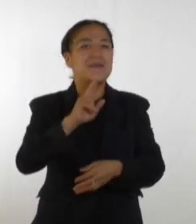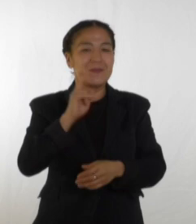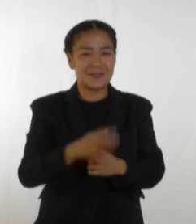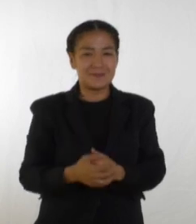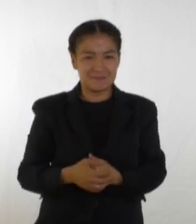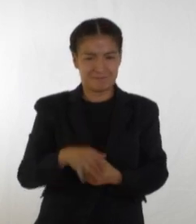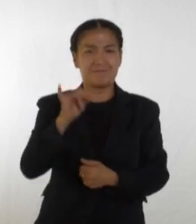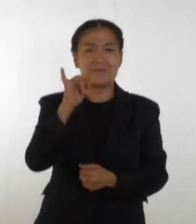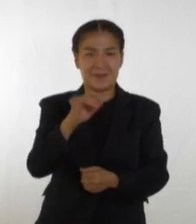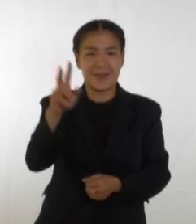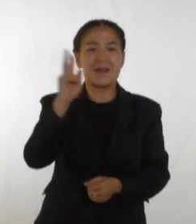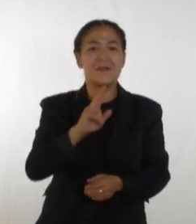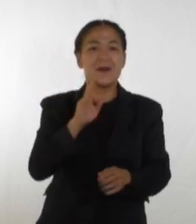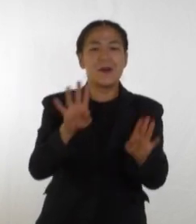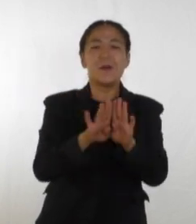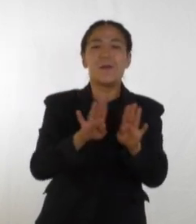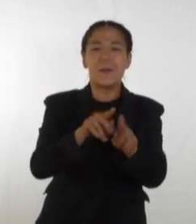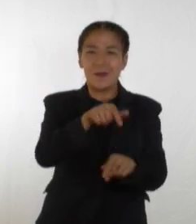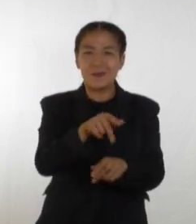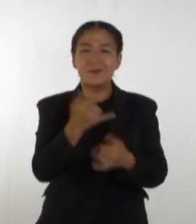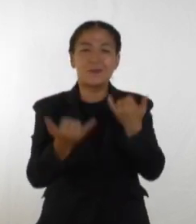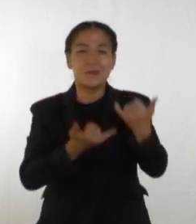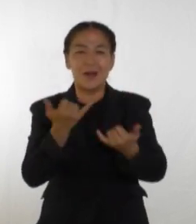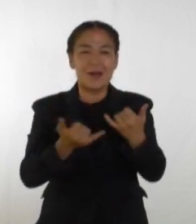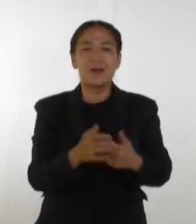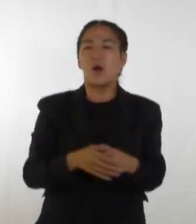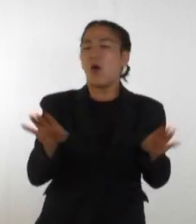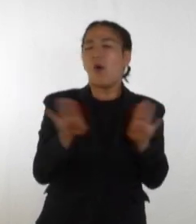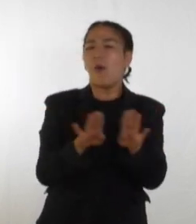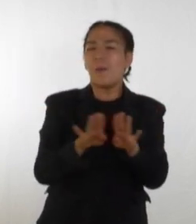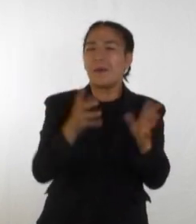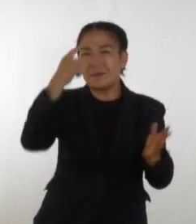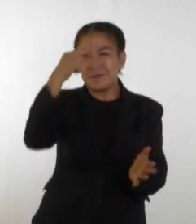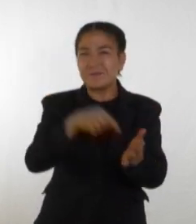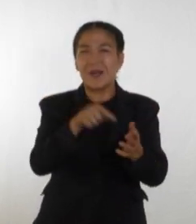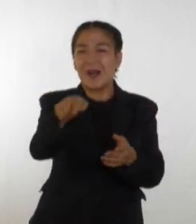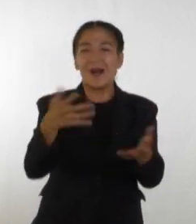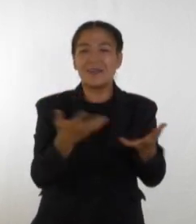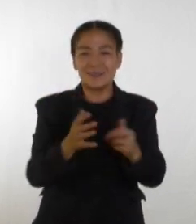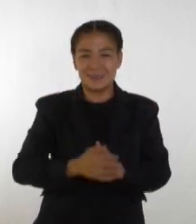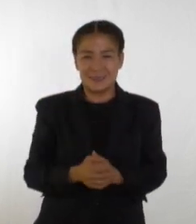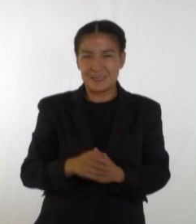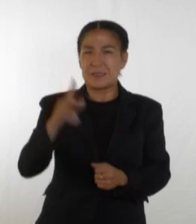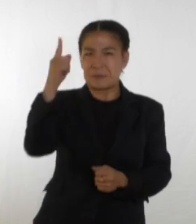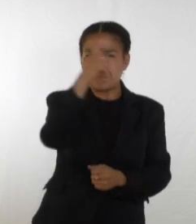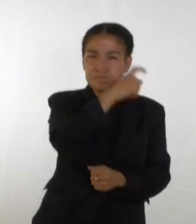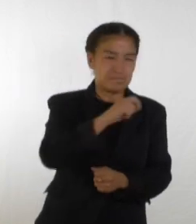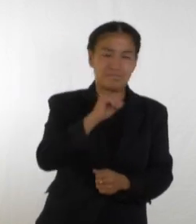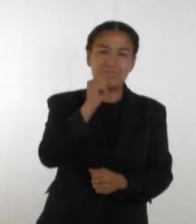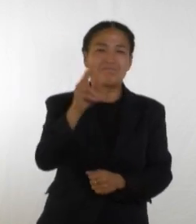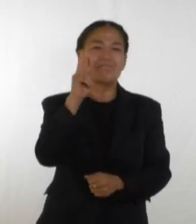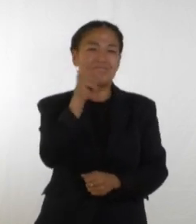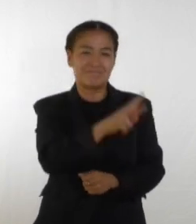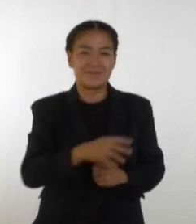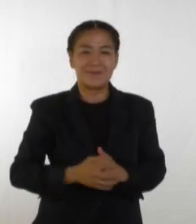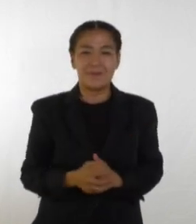dado, ¿te parece? Órale, vamos a burlar las probabilidades. ¿Cómo creen que lo haremos? No es nada complicado,